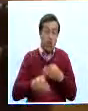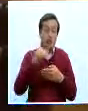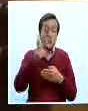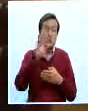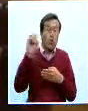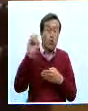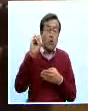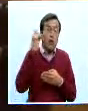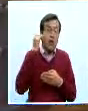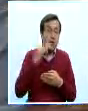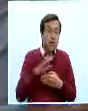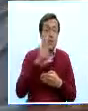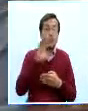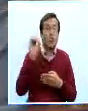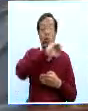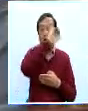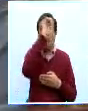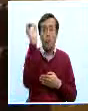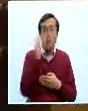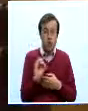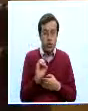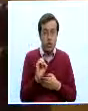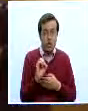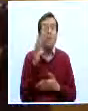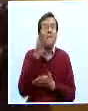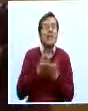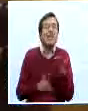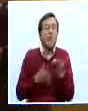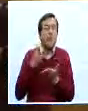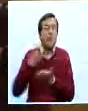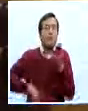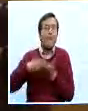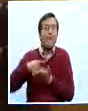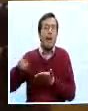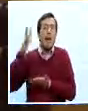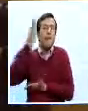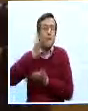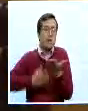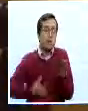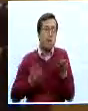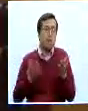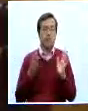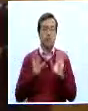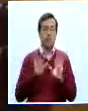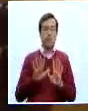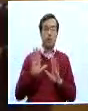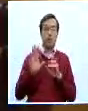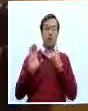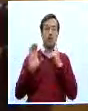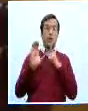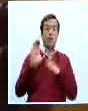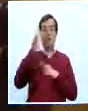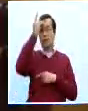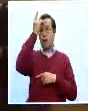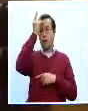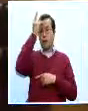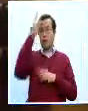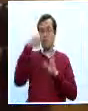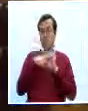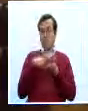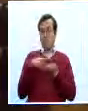90 el 50% Así va a proceder economía así procede y obviamente nuevamente se tiene que pagar el 100% del capital Es decir de lo que se deben